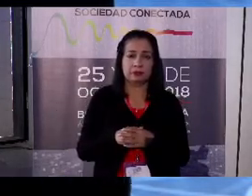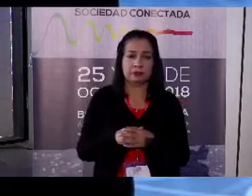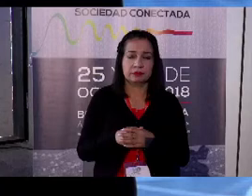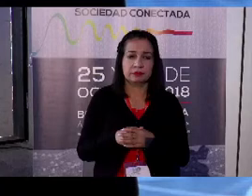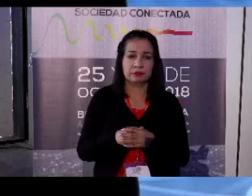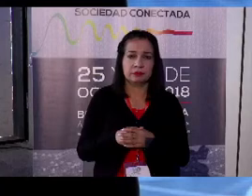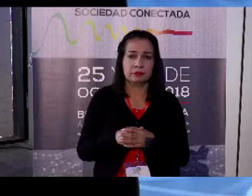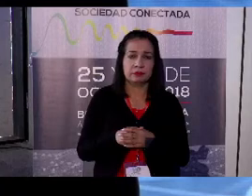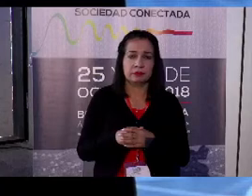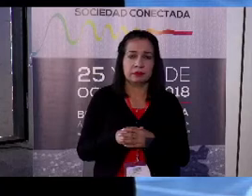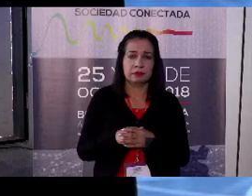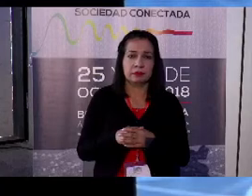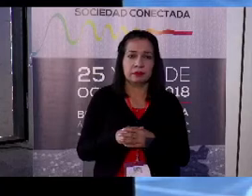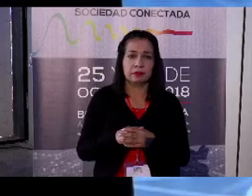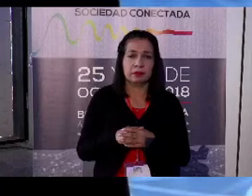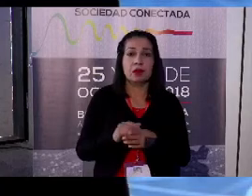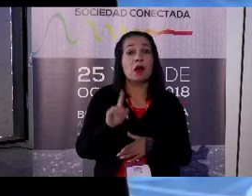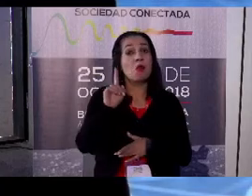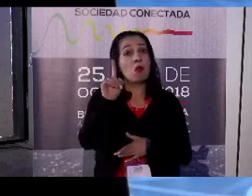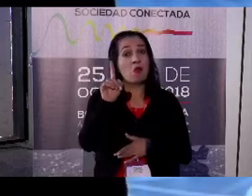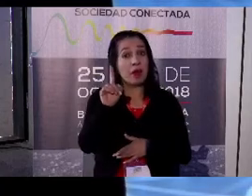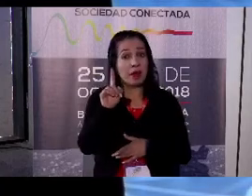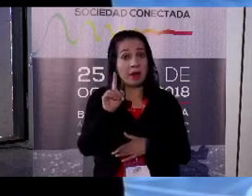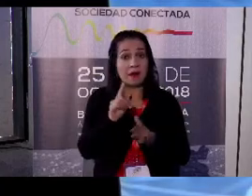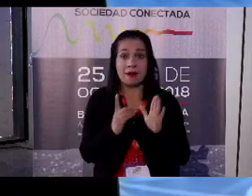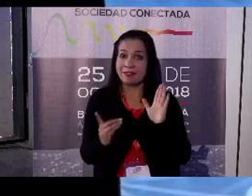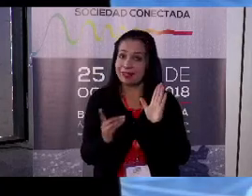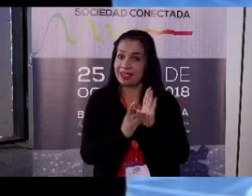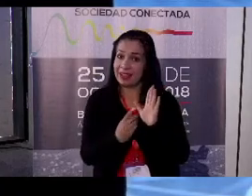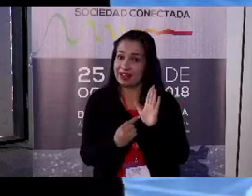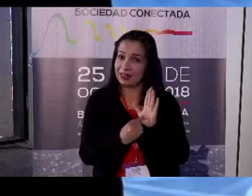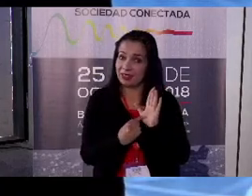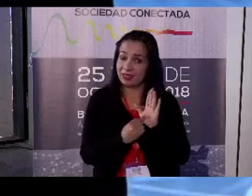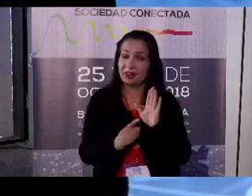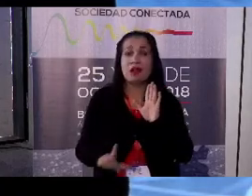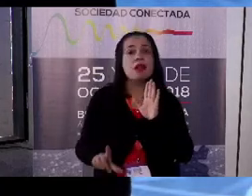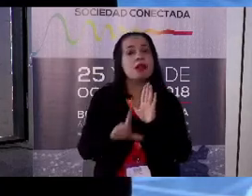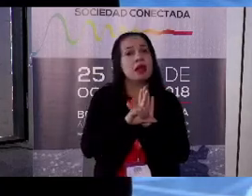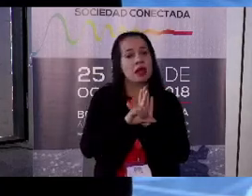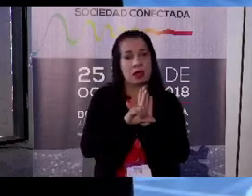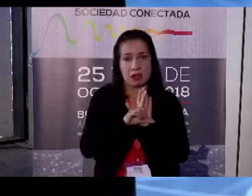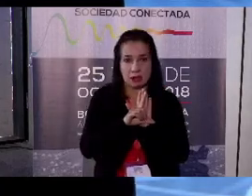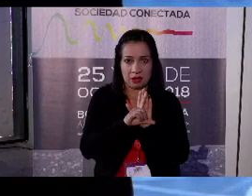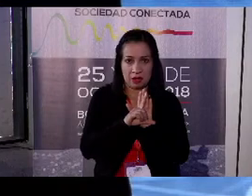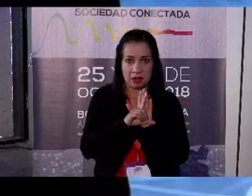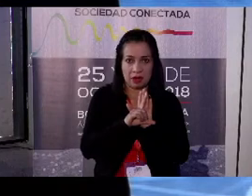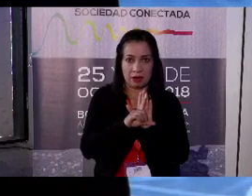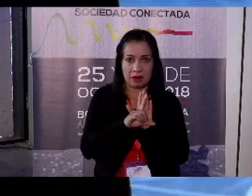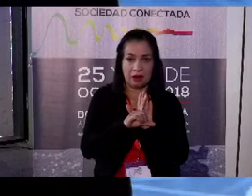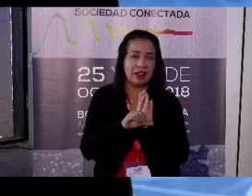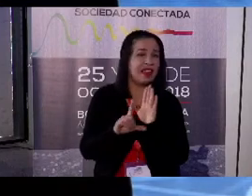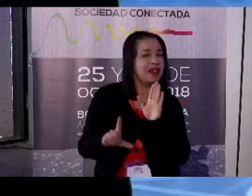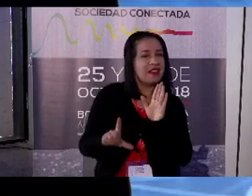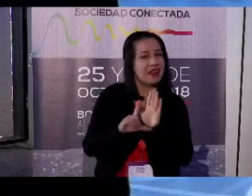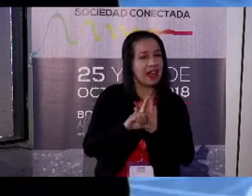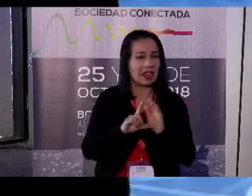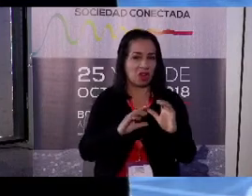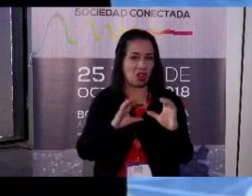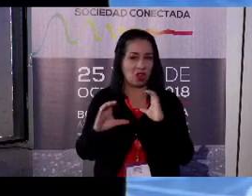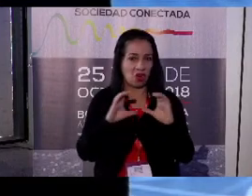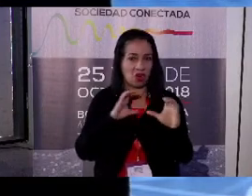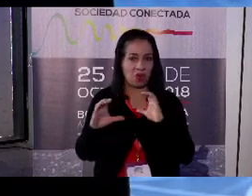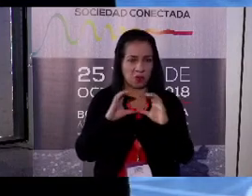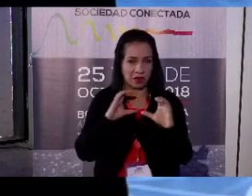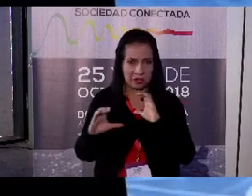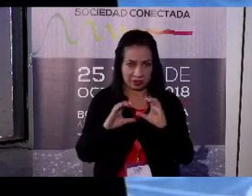una que está en ese decreto que tenemos una ley la ley de telecomunicaciones pero acá está